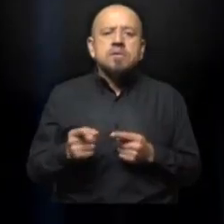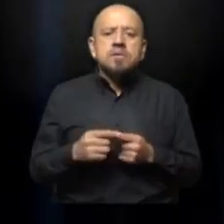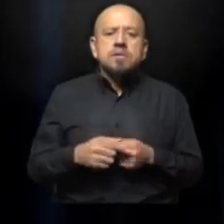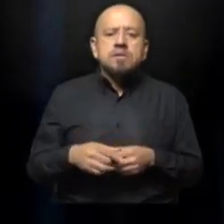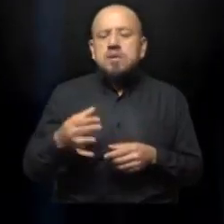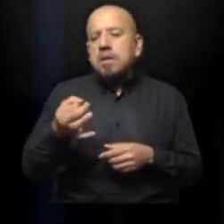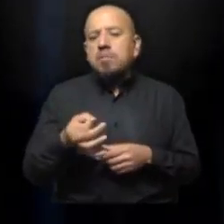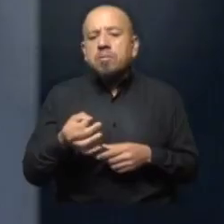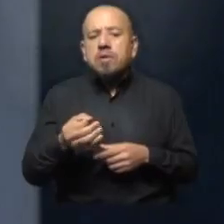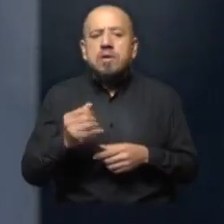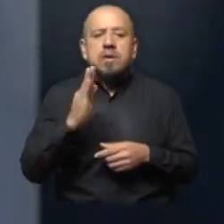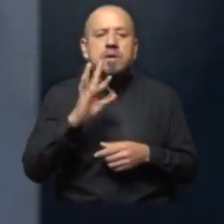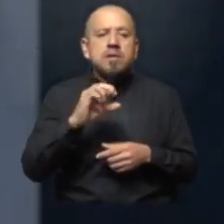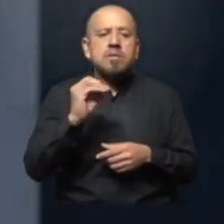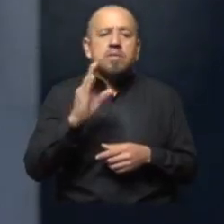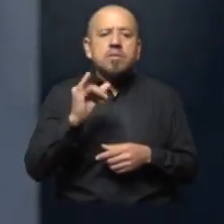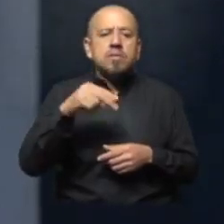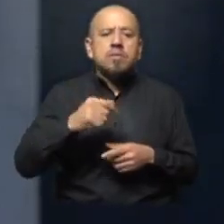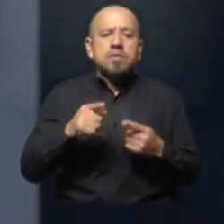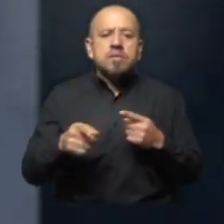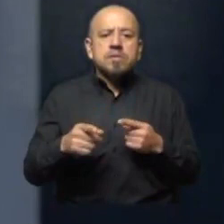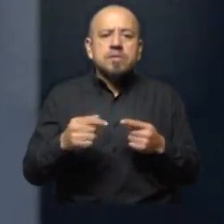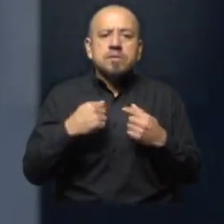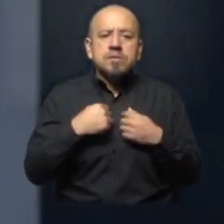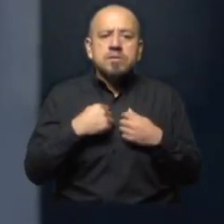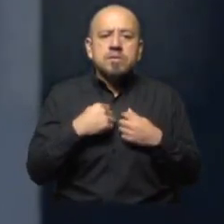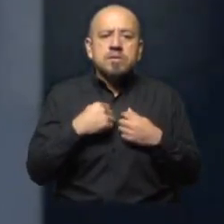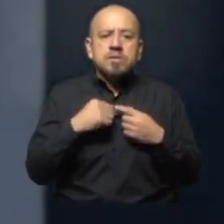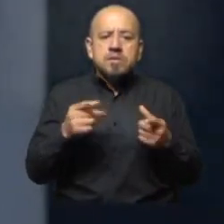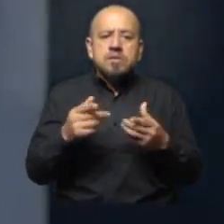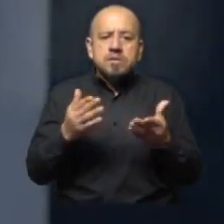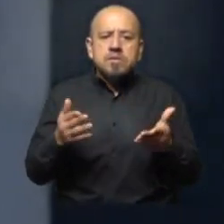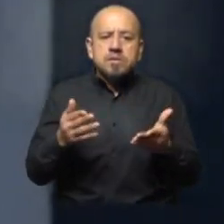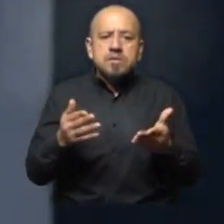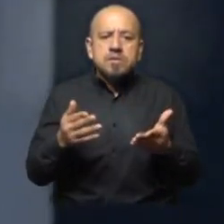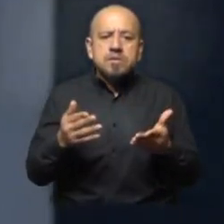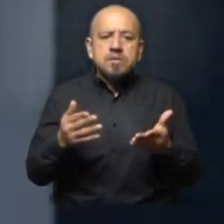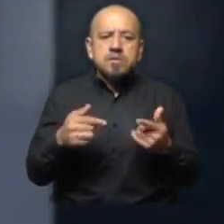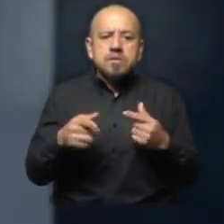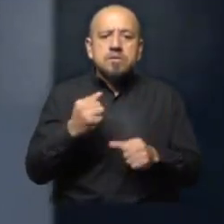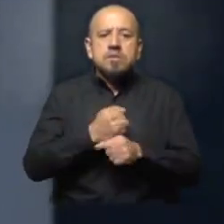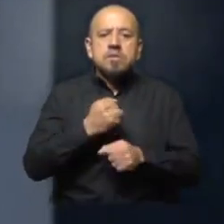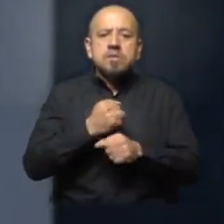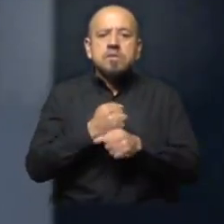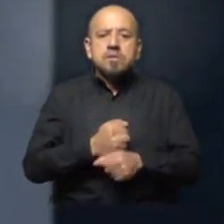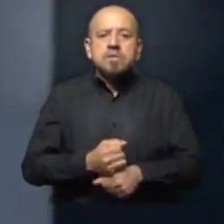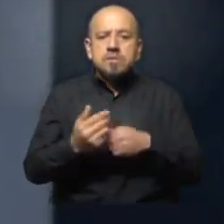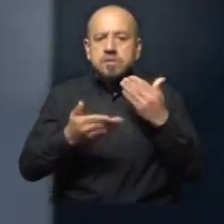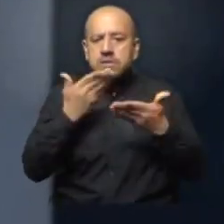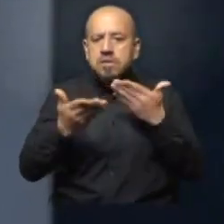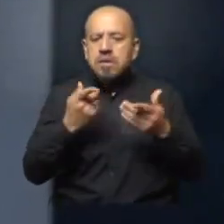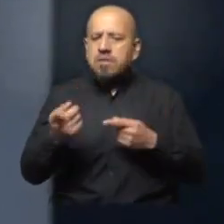no me acuerdo mucho pero bueno yo además no además no sólo no sólo trabajábamos sino que le encantaba el